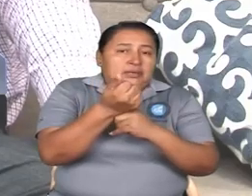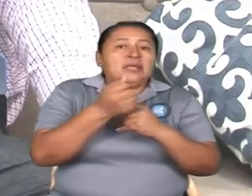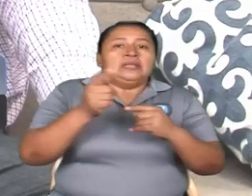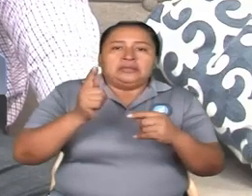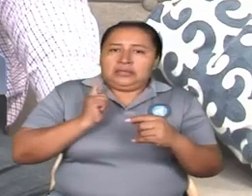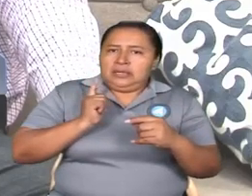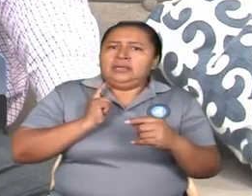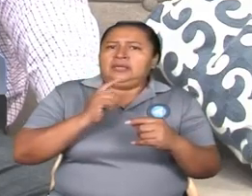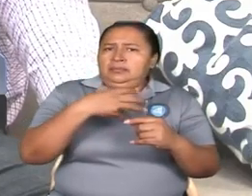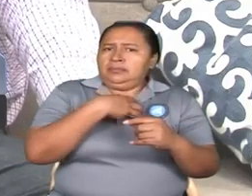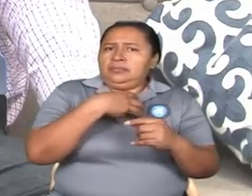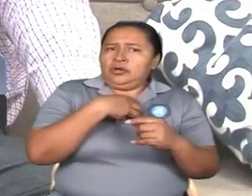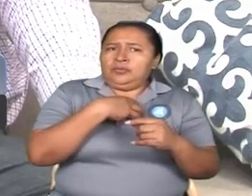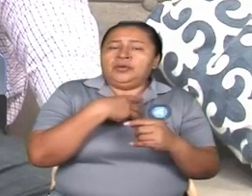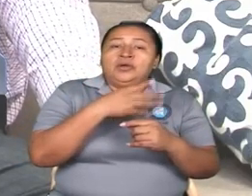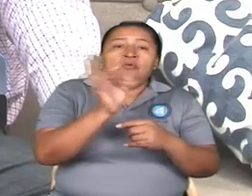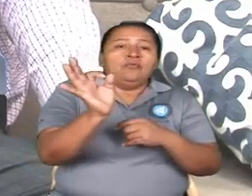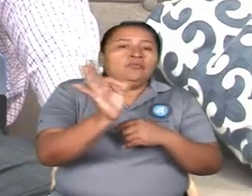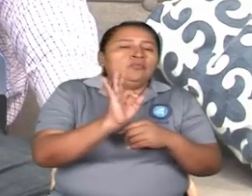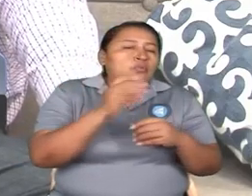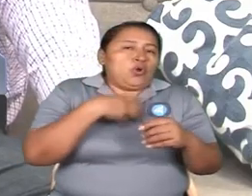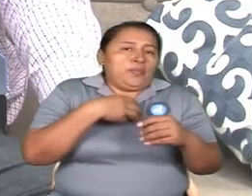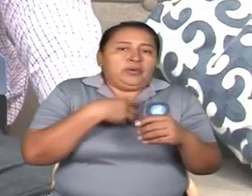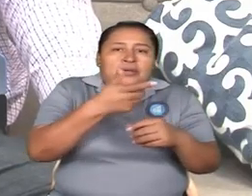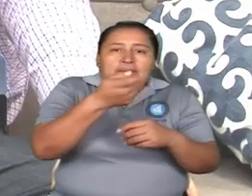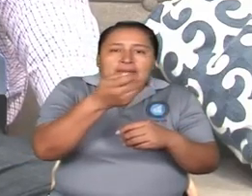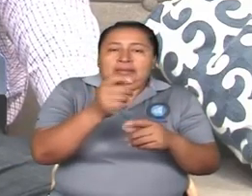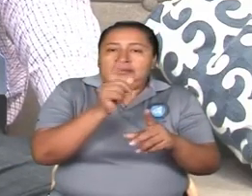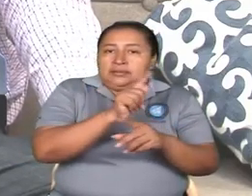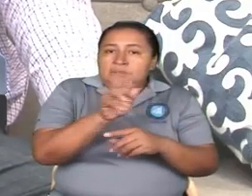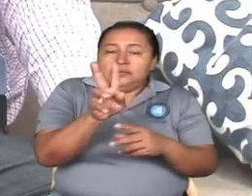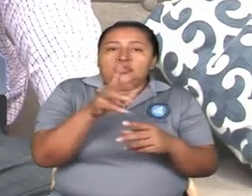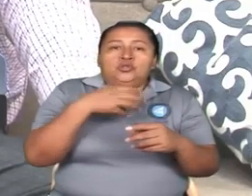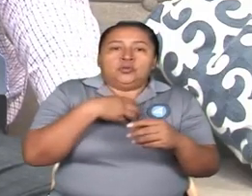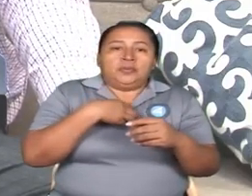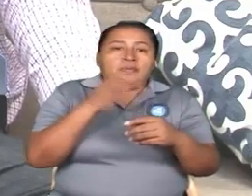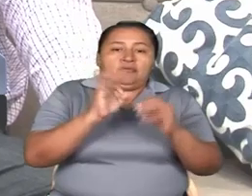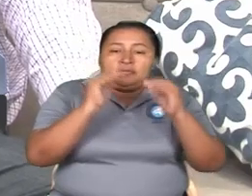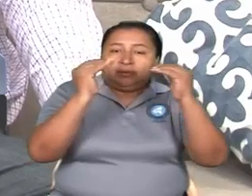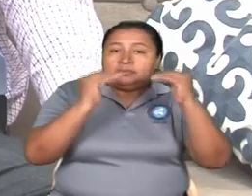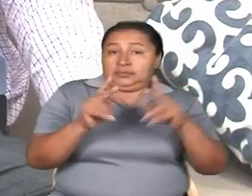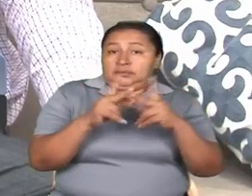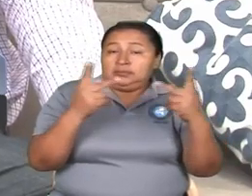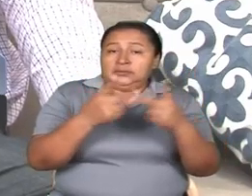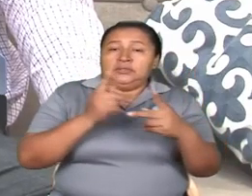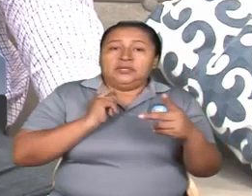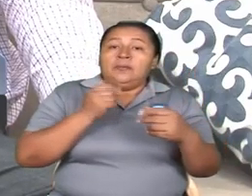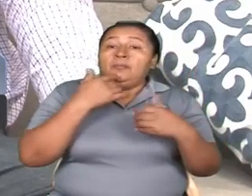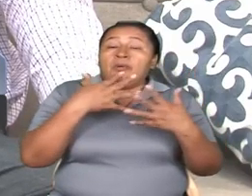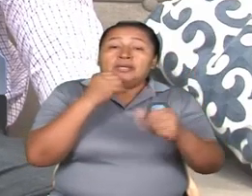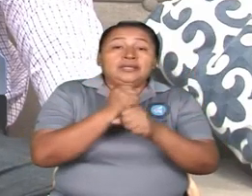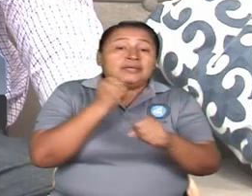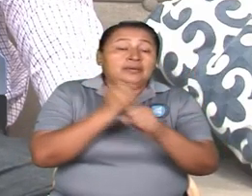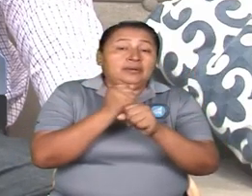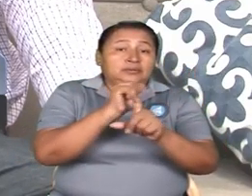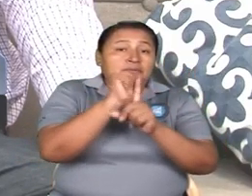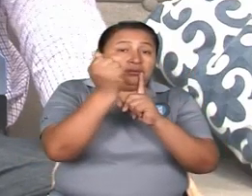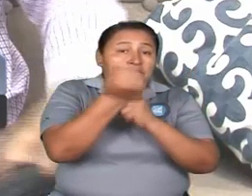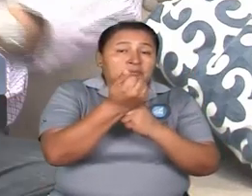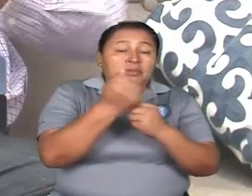sus propios medios de comunicación, su propio canal, su propia estructura de prensa, etcétera, porque el trabajo legislativo, el